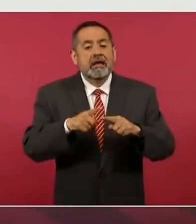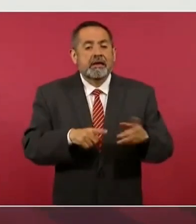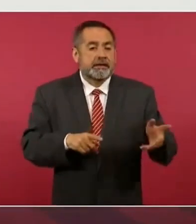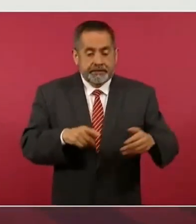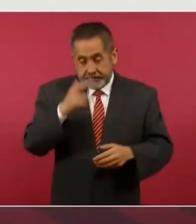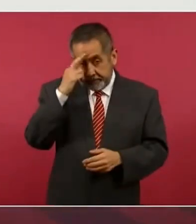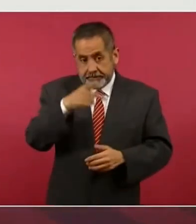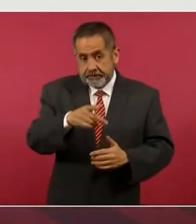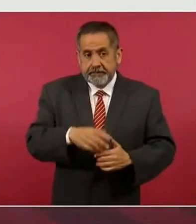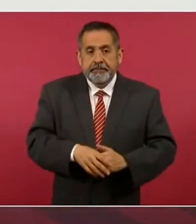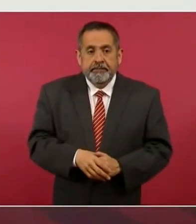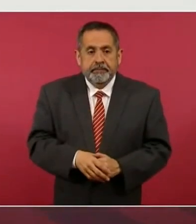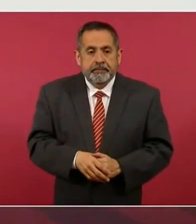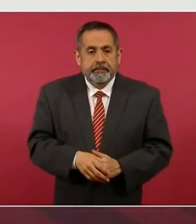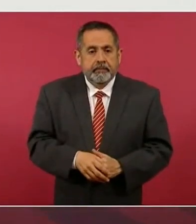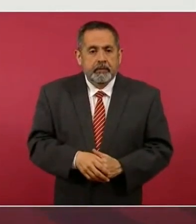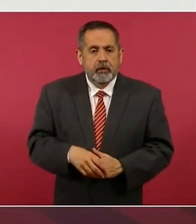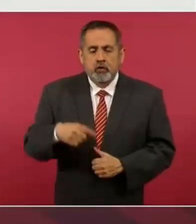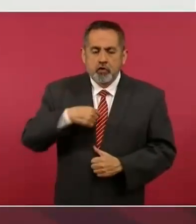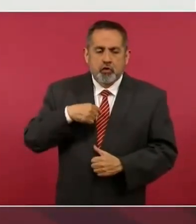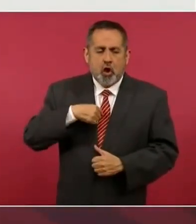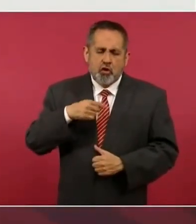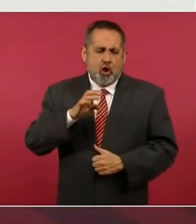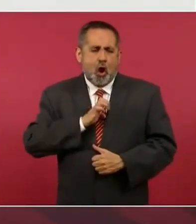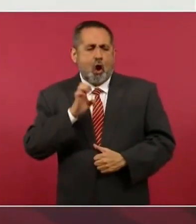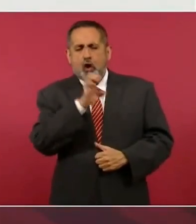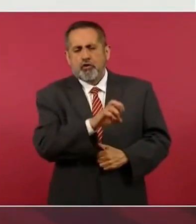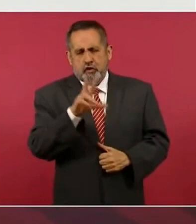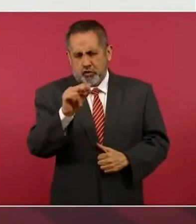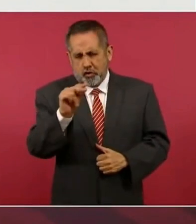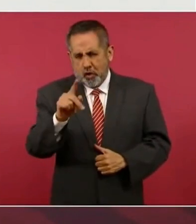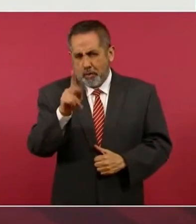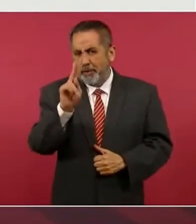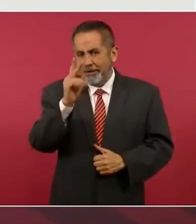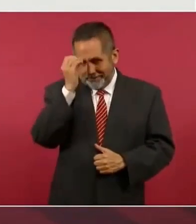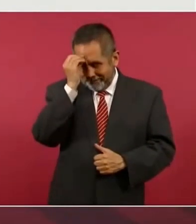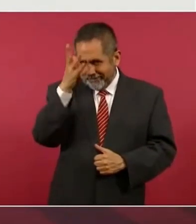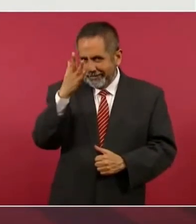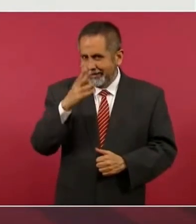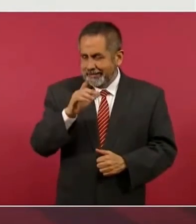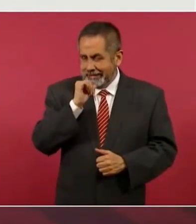porque yo no odio, pero no olvido,